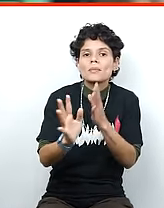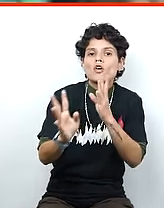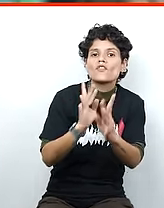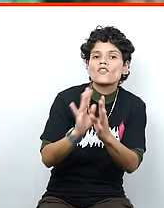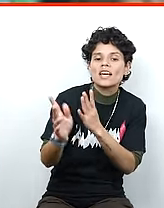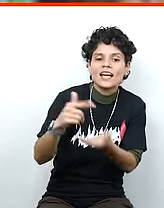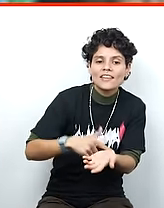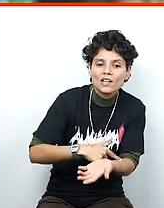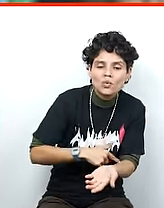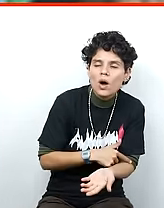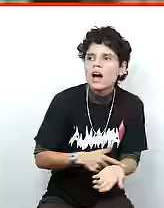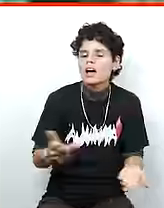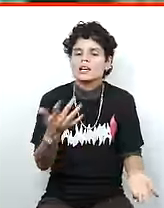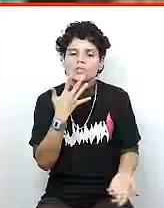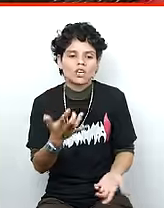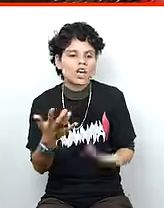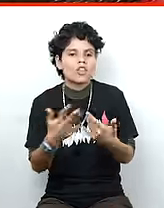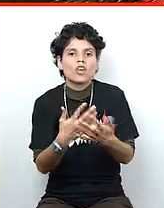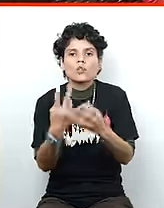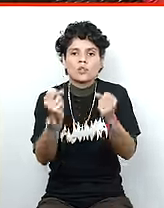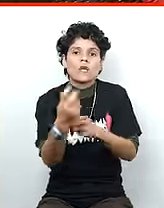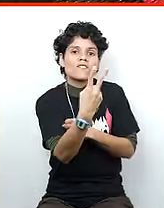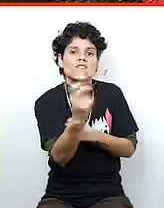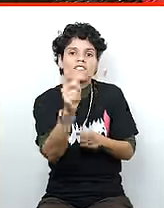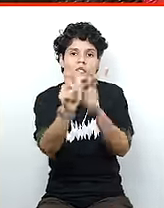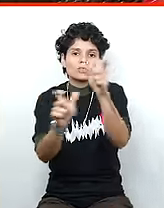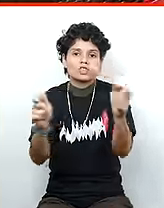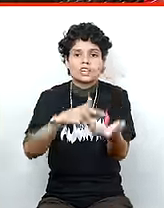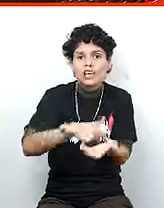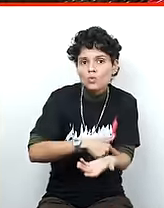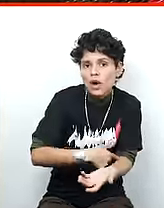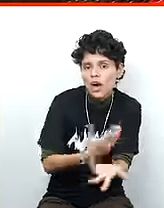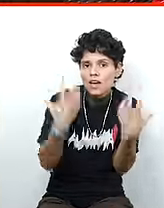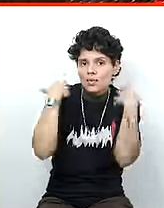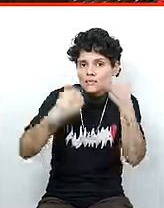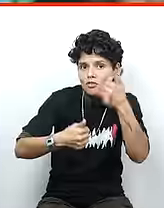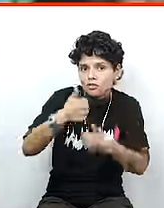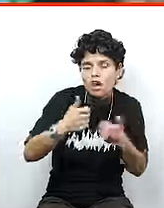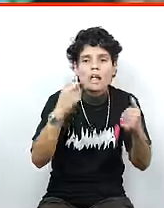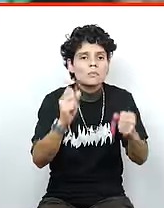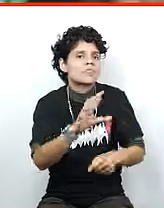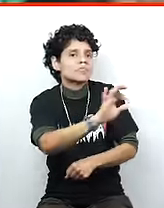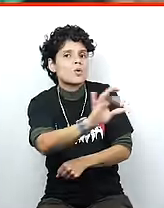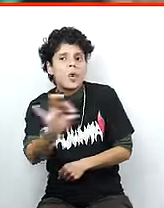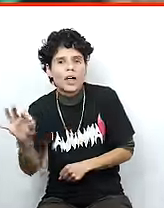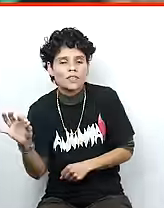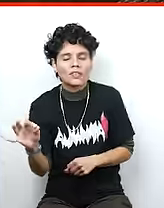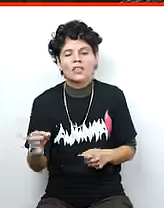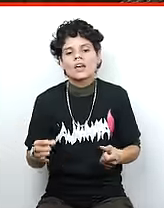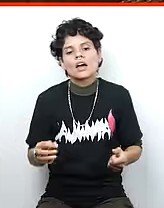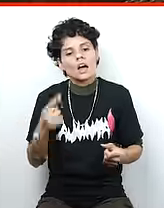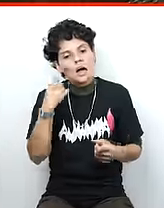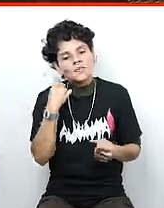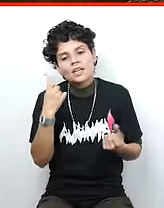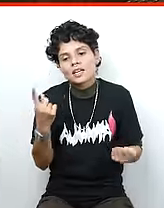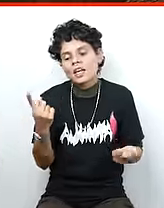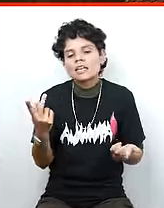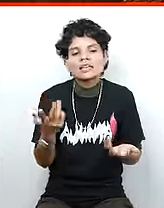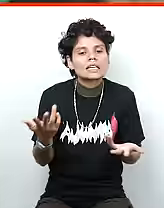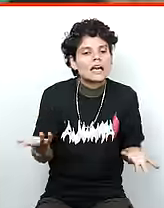feria de tatuajes, si podemos juntar unos 20 tatuadores. Que tatúen a unos 50 cada uno, no sé, bo. Estamos en